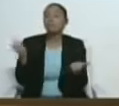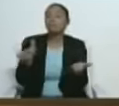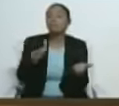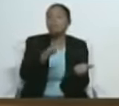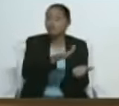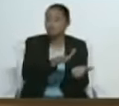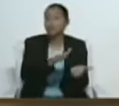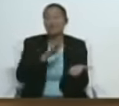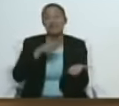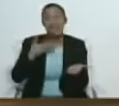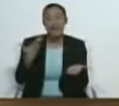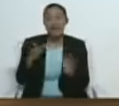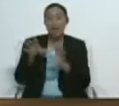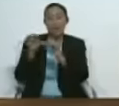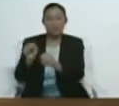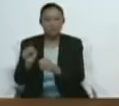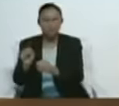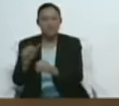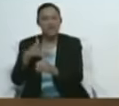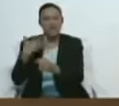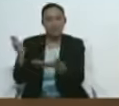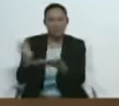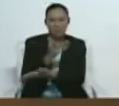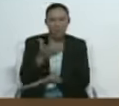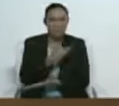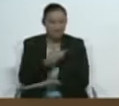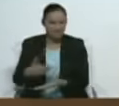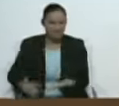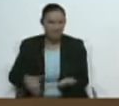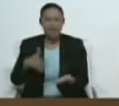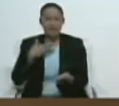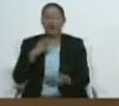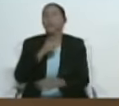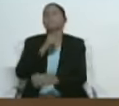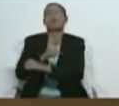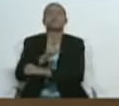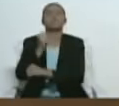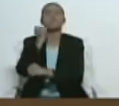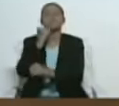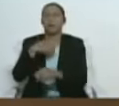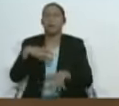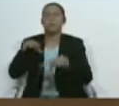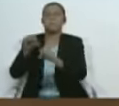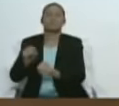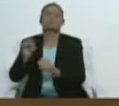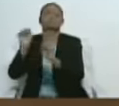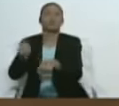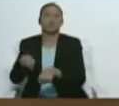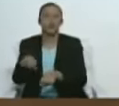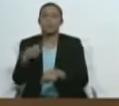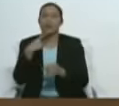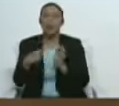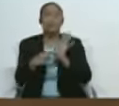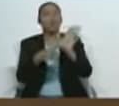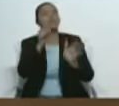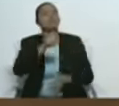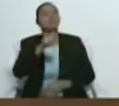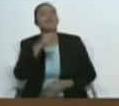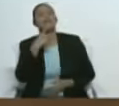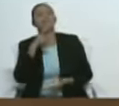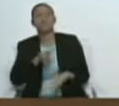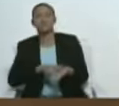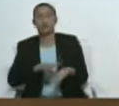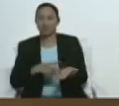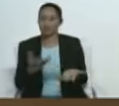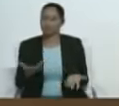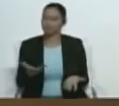e intentar bañar de sango un país a imponer una dictadura como la de Carmona para que entonces se diga sí sí fue verdad